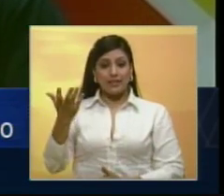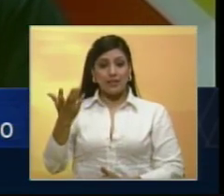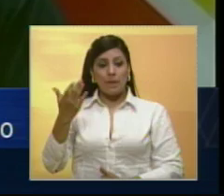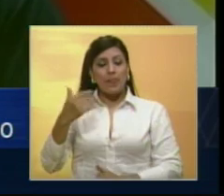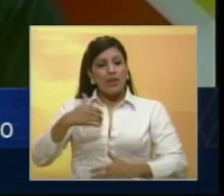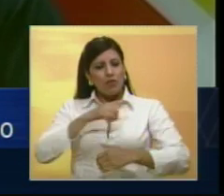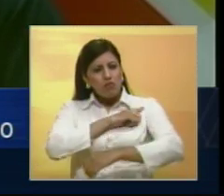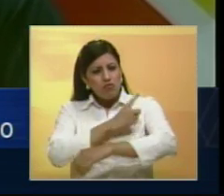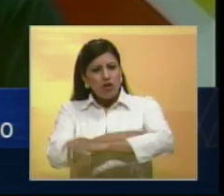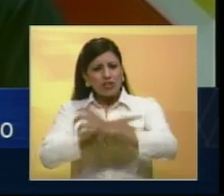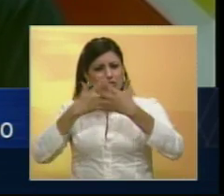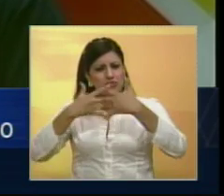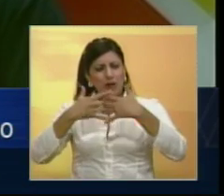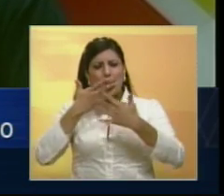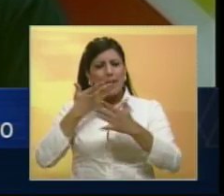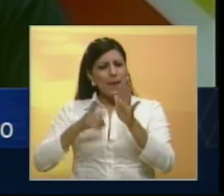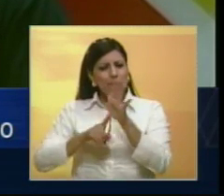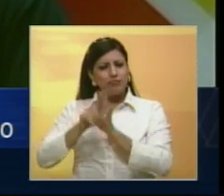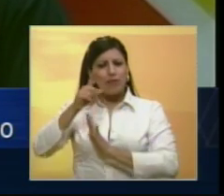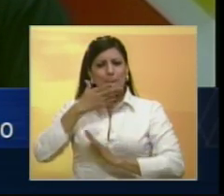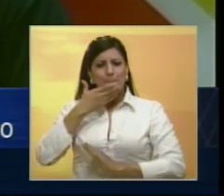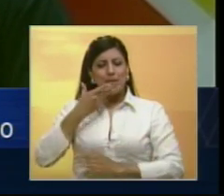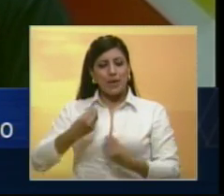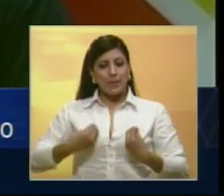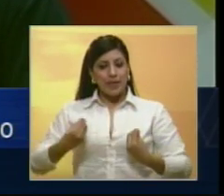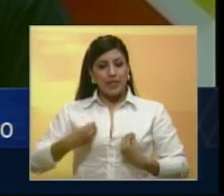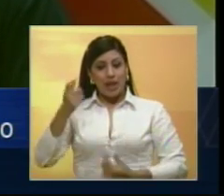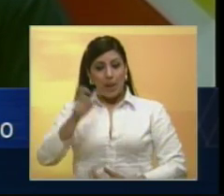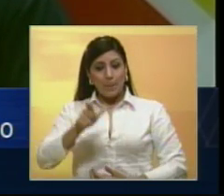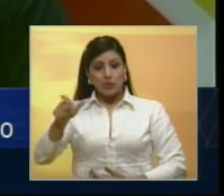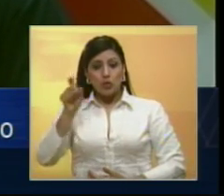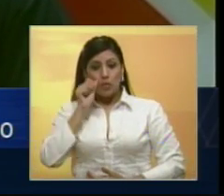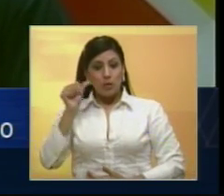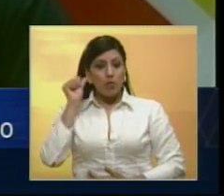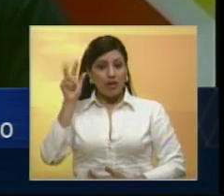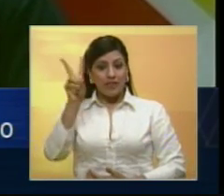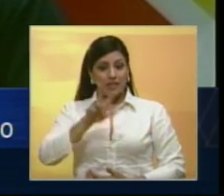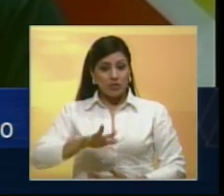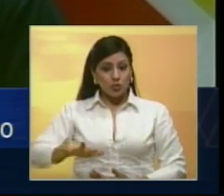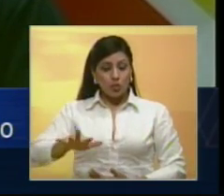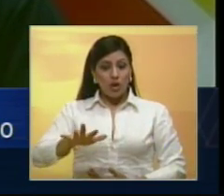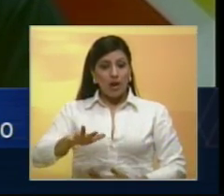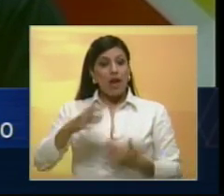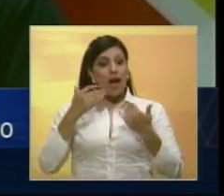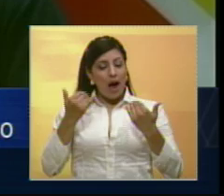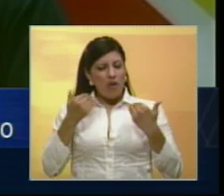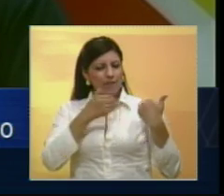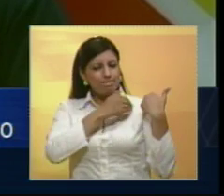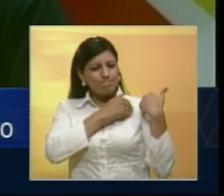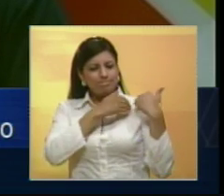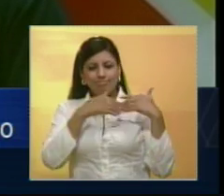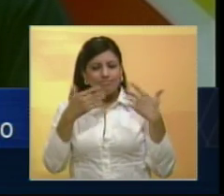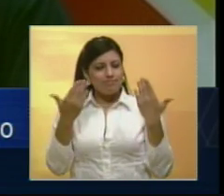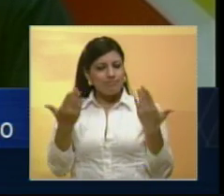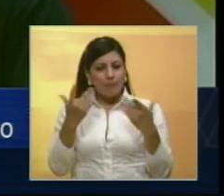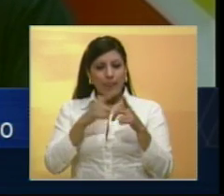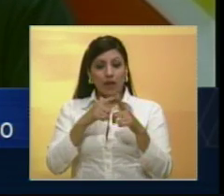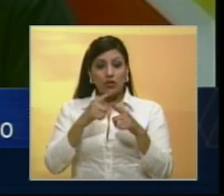en fuerza productiva para mejorar la vida de los venezolanos y las venezolanas. Corresponde entonces